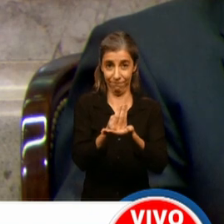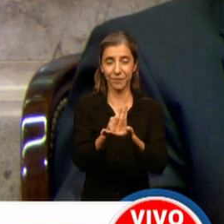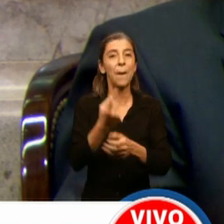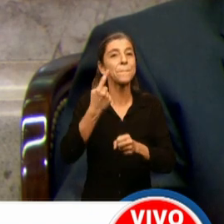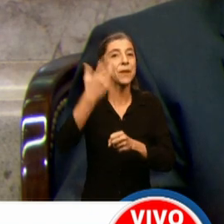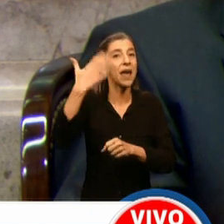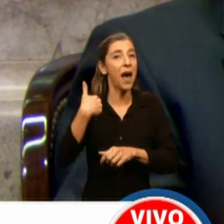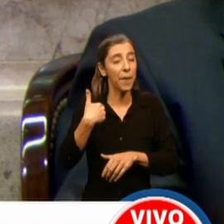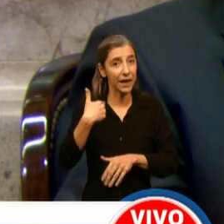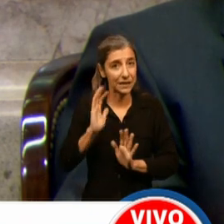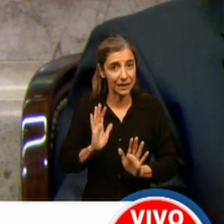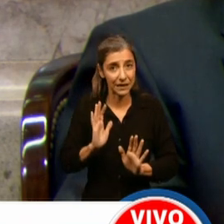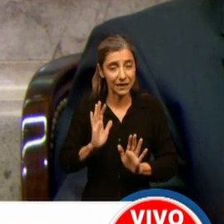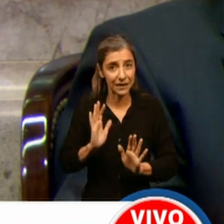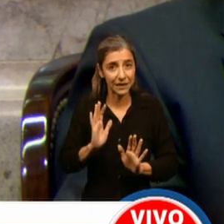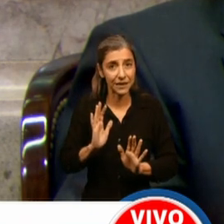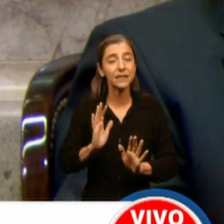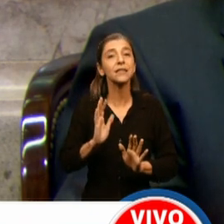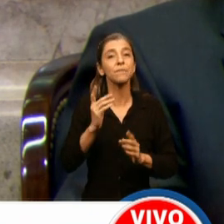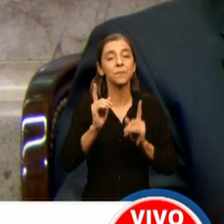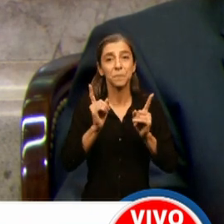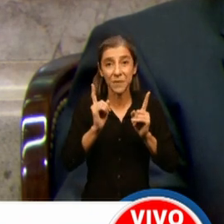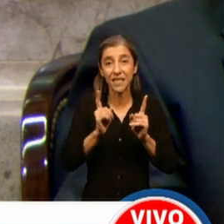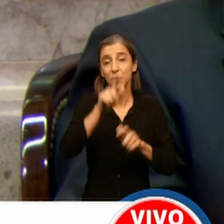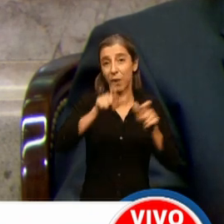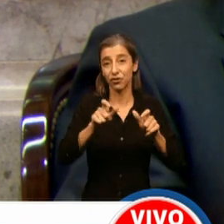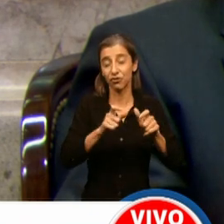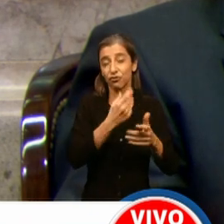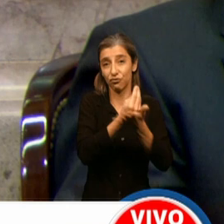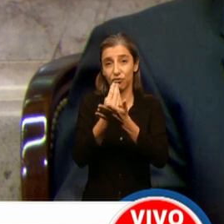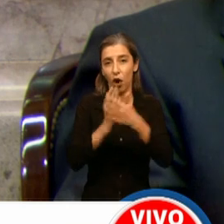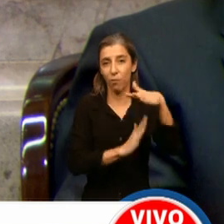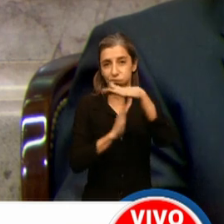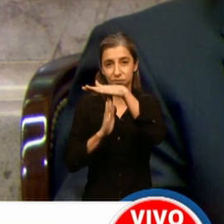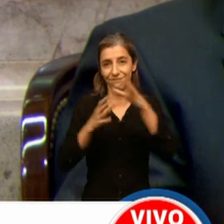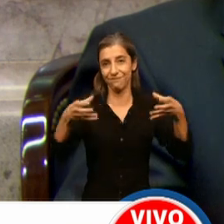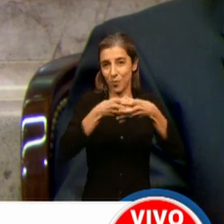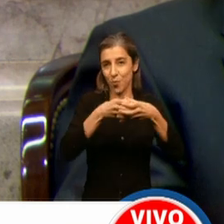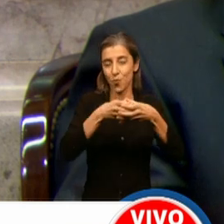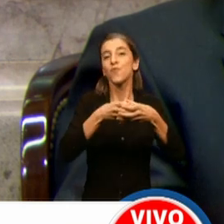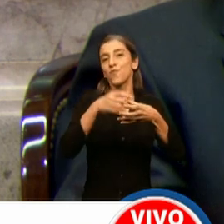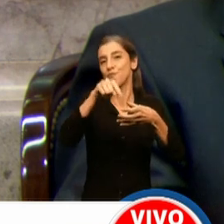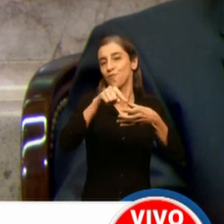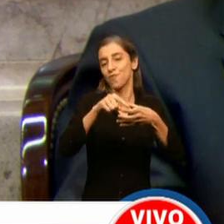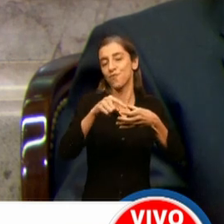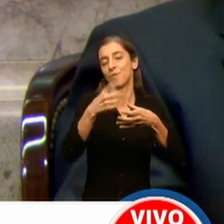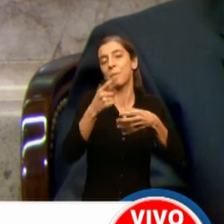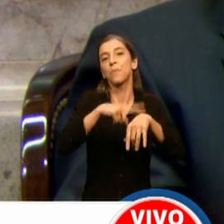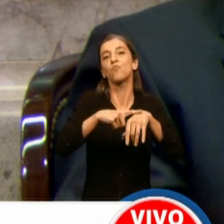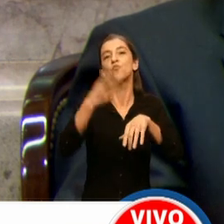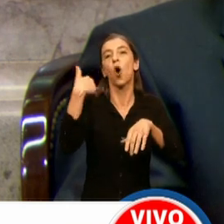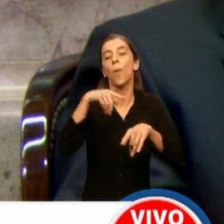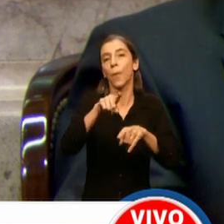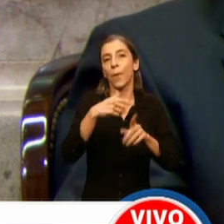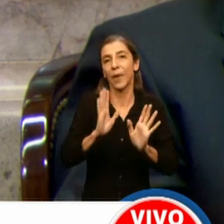x los cabildantes podríamos decir para la época de el